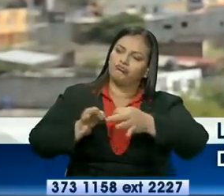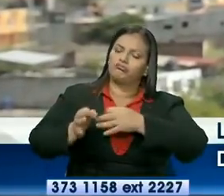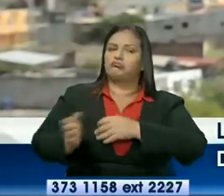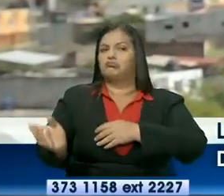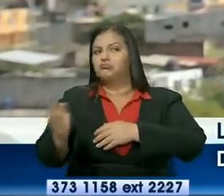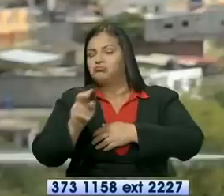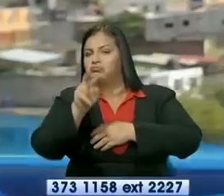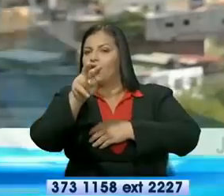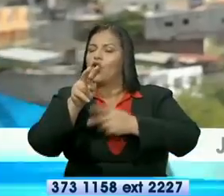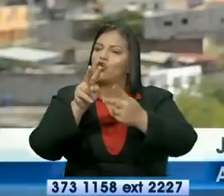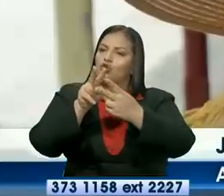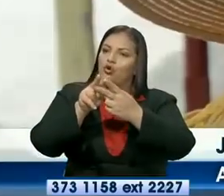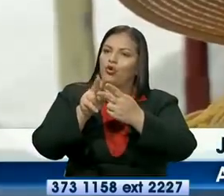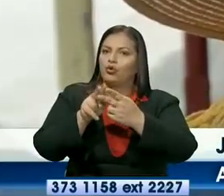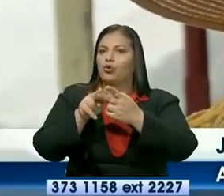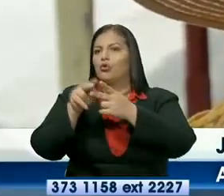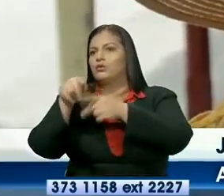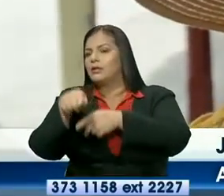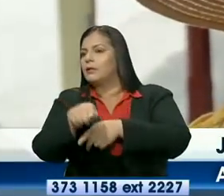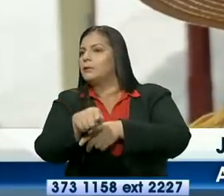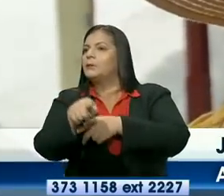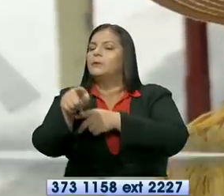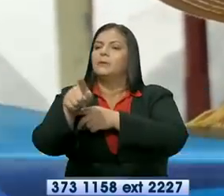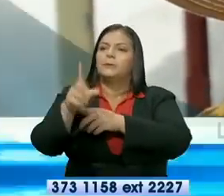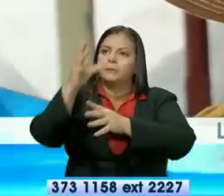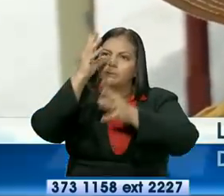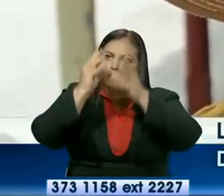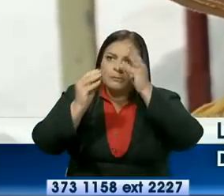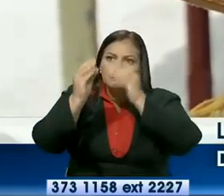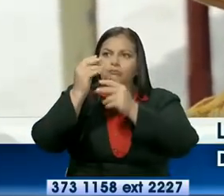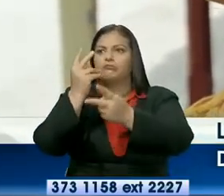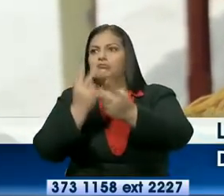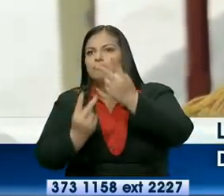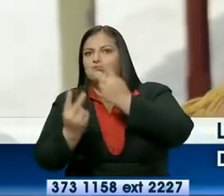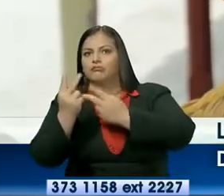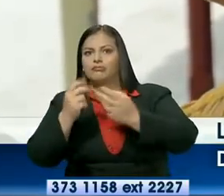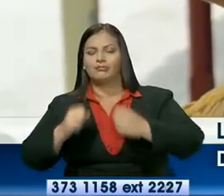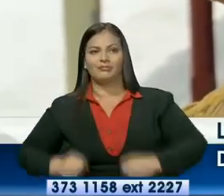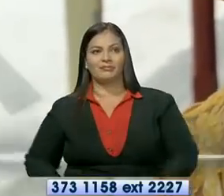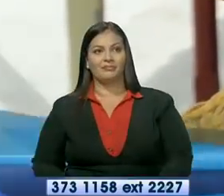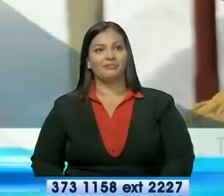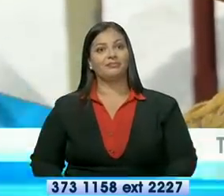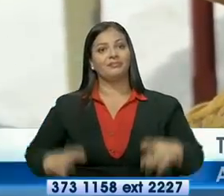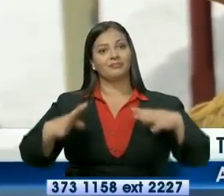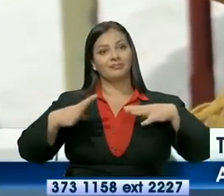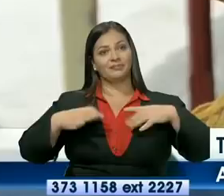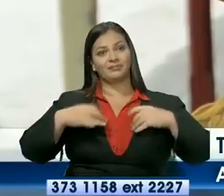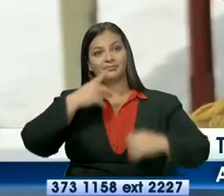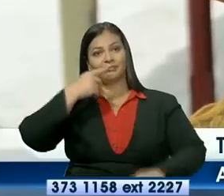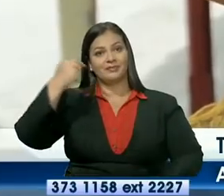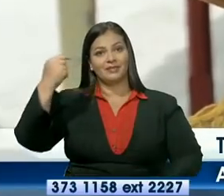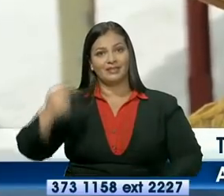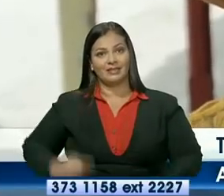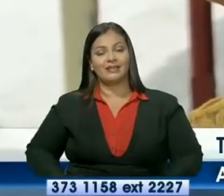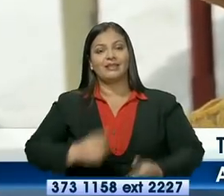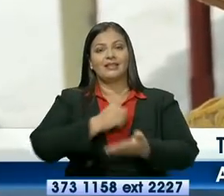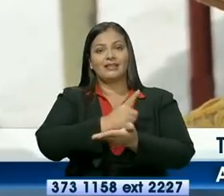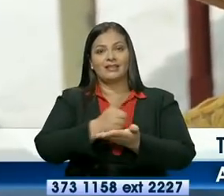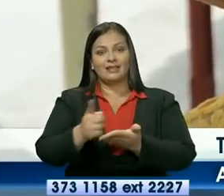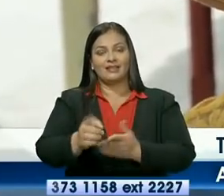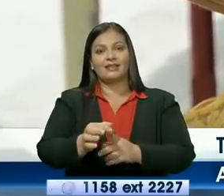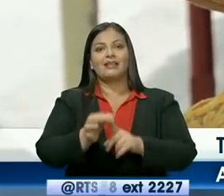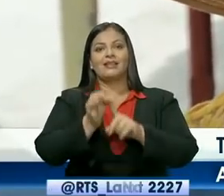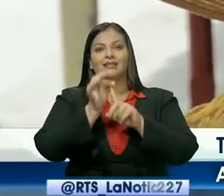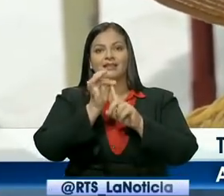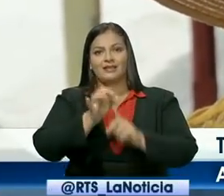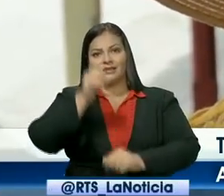en cada una de sus parroquias. Para este feriado de Semana Santa, para que deleiten de la gastronomía zapotillana como es el chivo al hueco, los